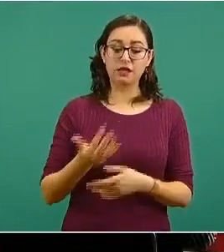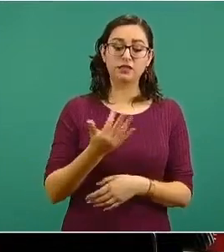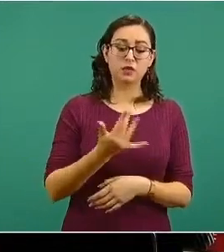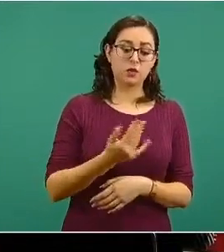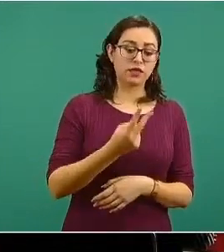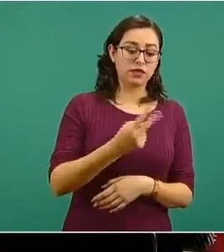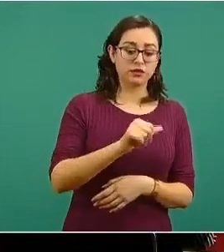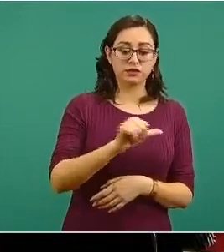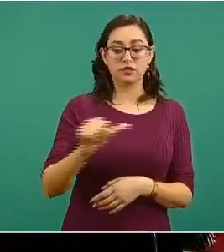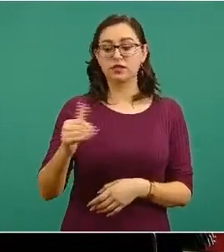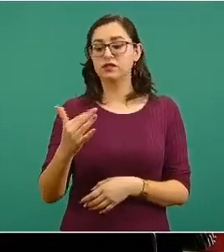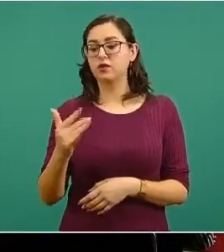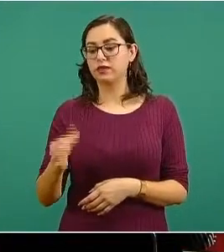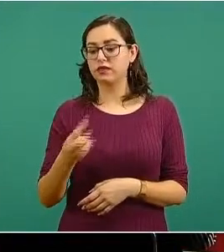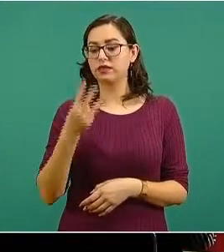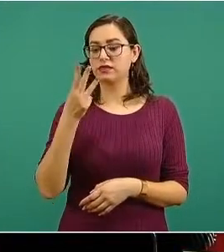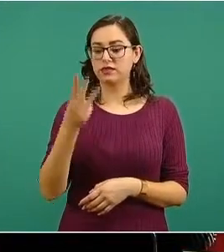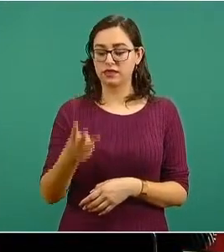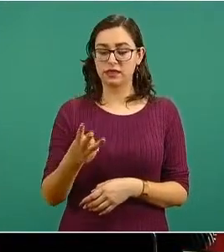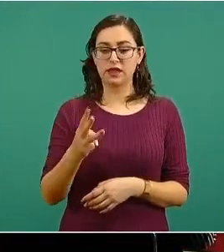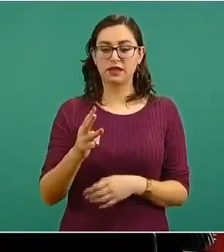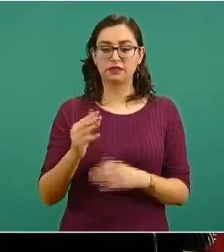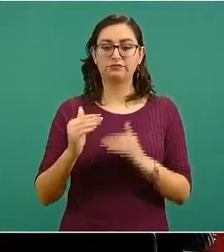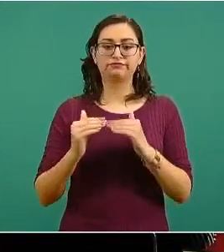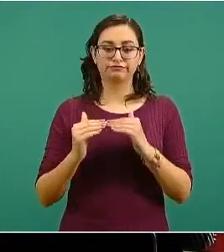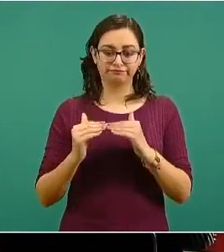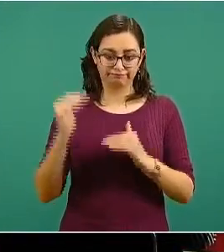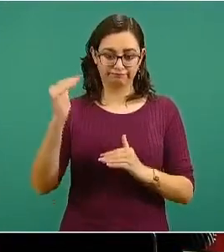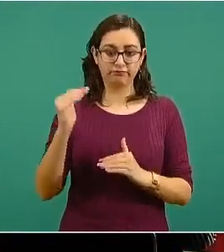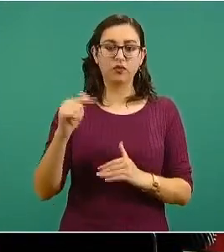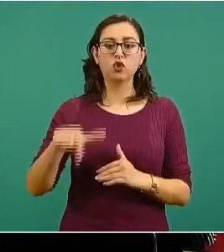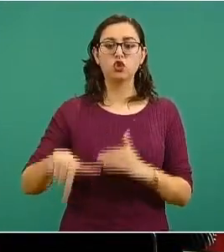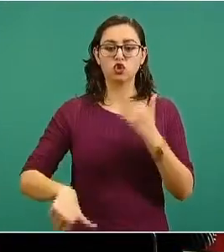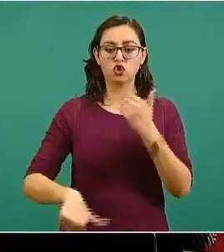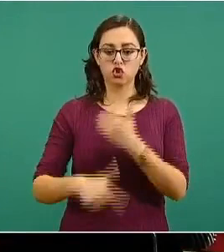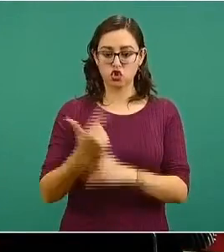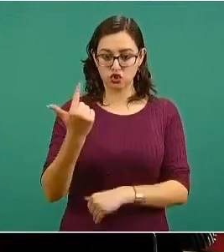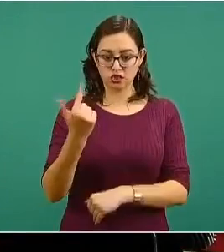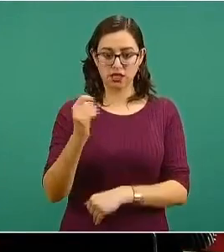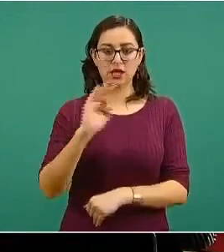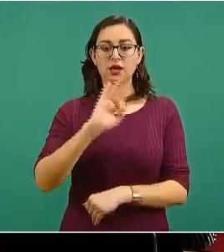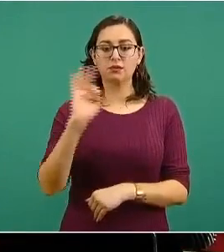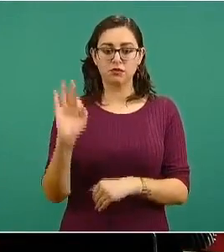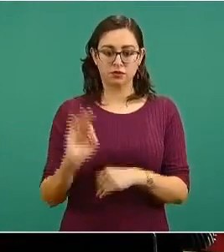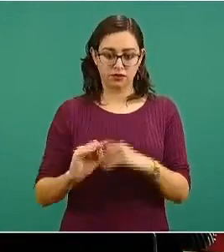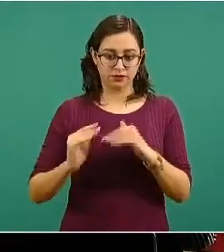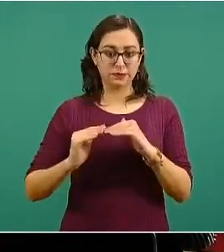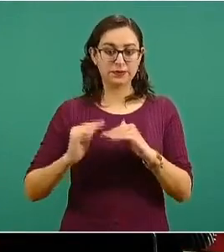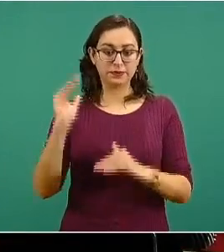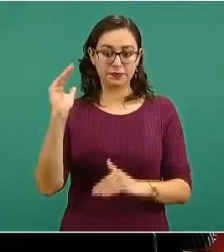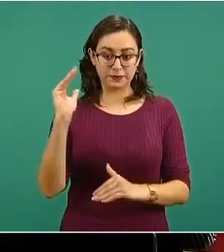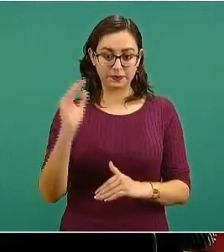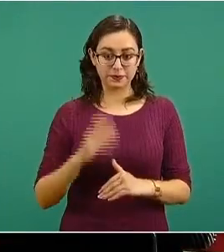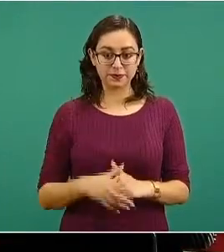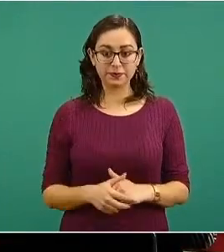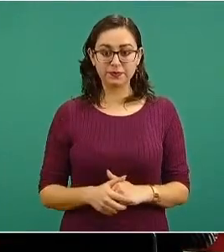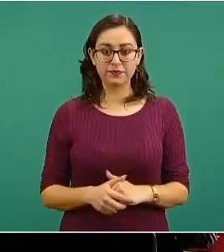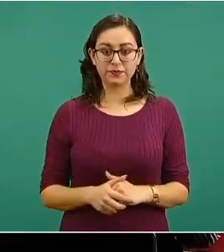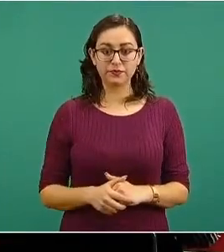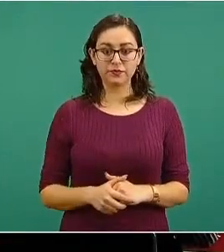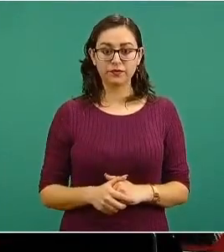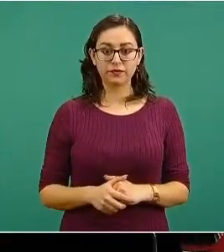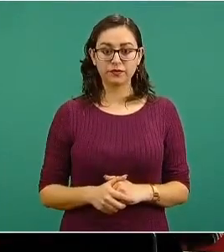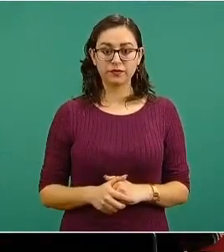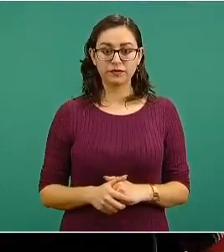a la 53 hay un incremento de un 12%. Por ahí hay algunas personas que han